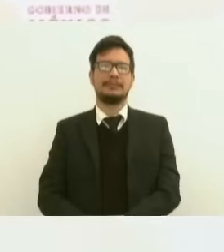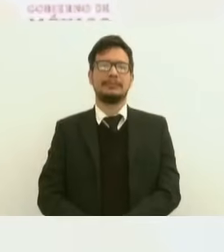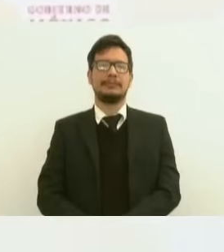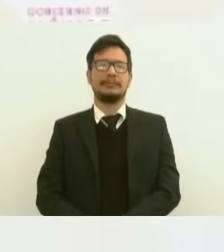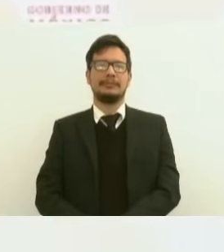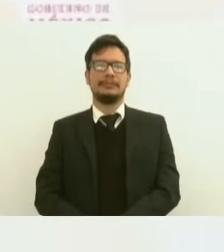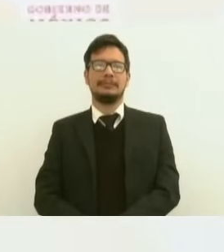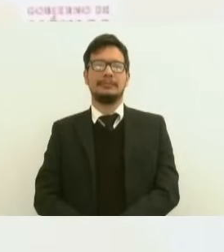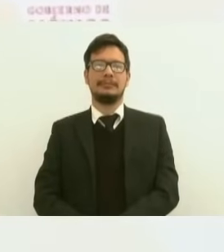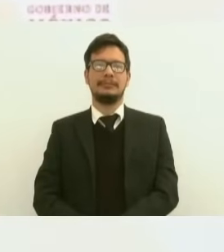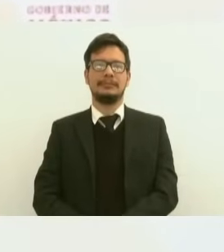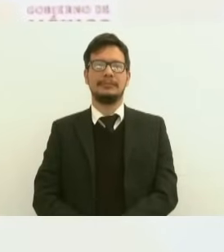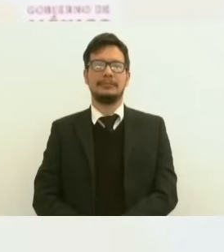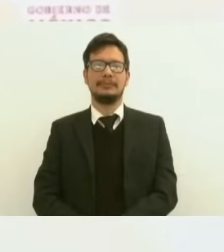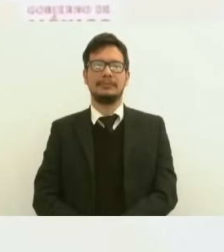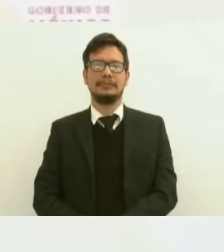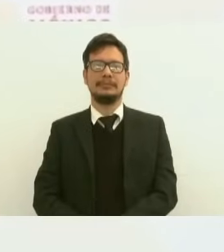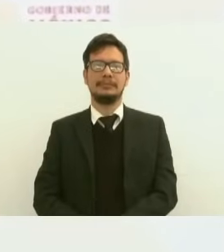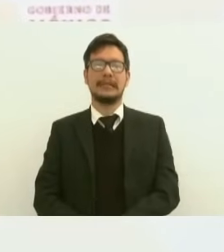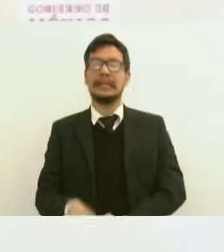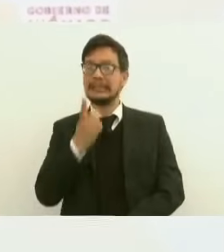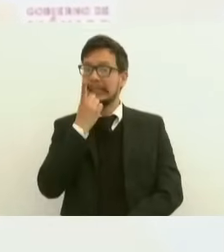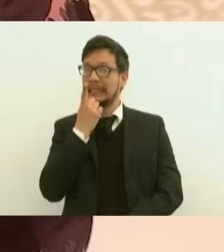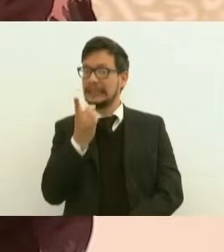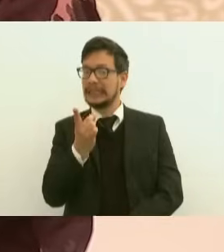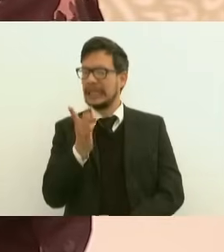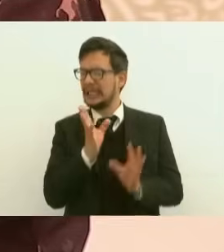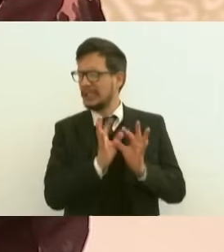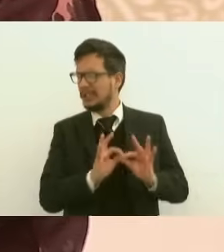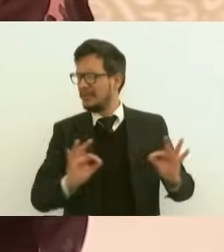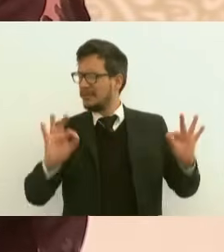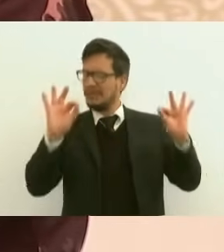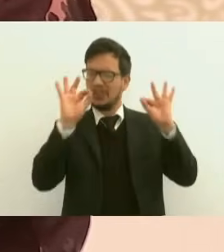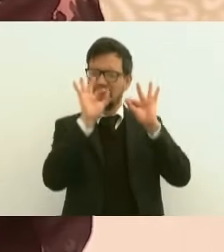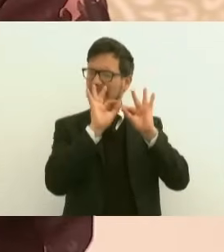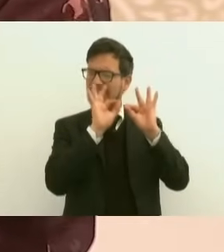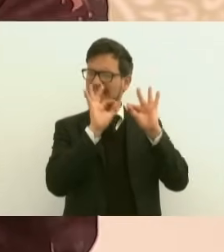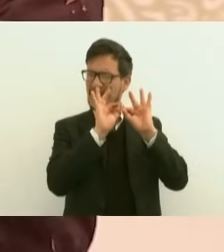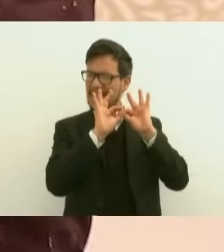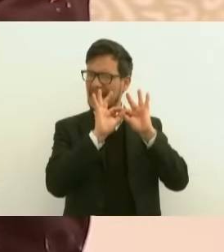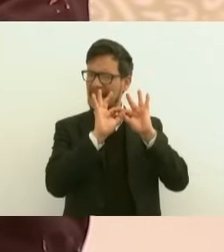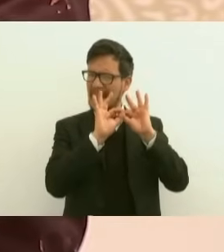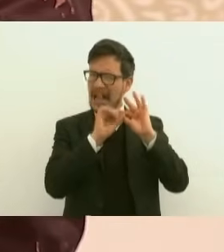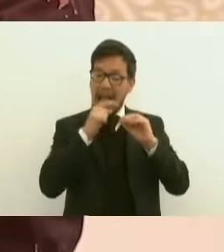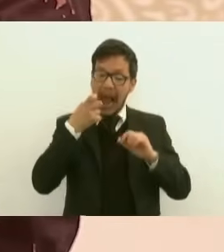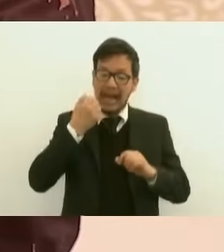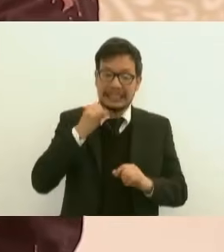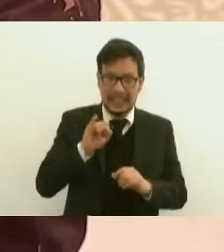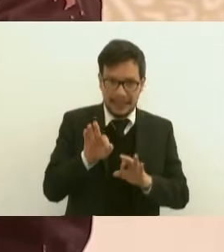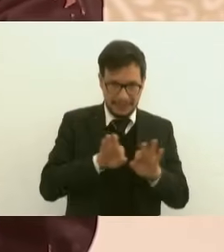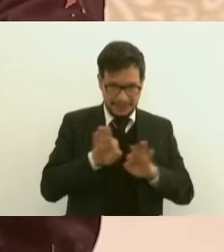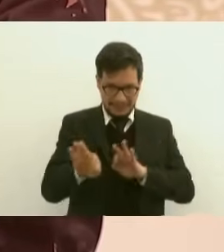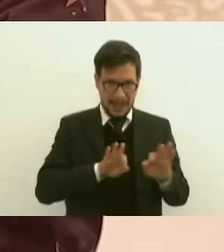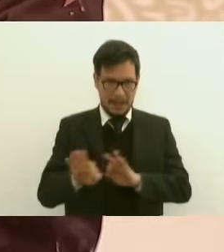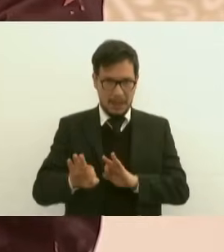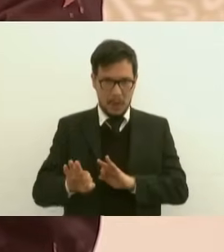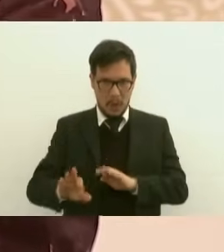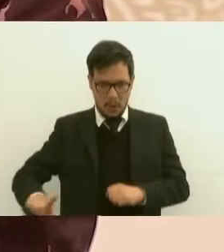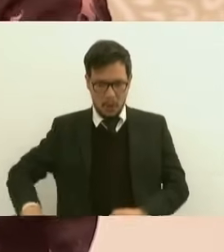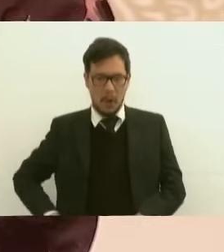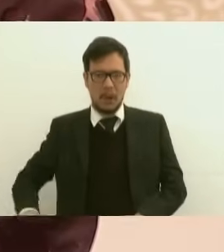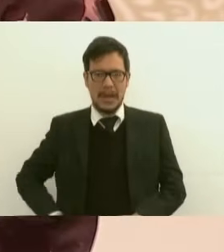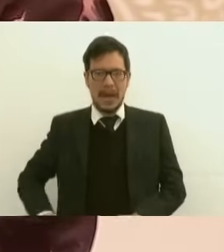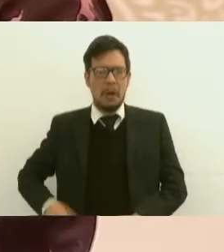que, subrayar que de esta manera contribuimos a la gobernabilidad de todo el país en